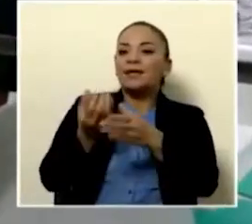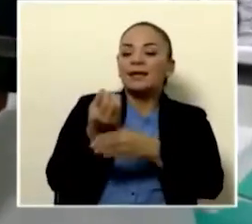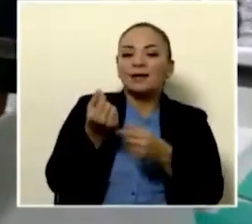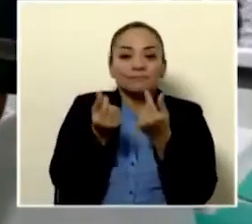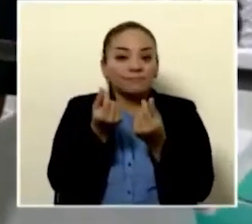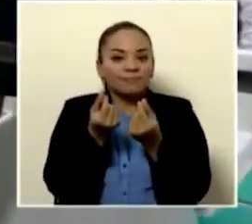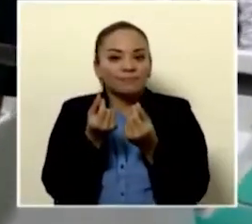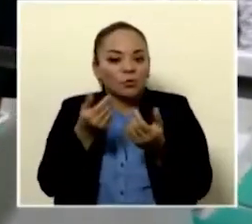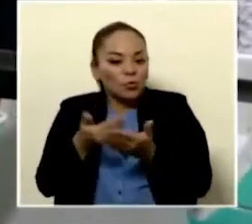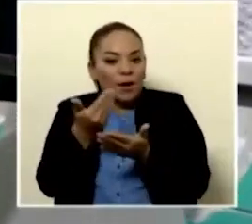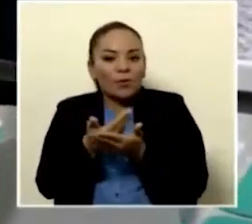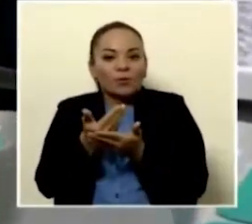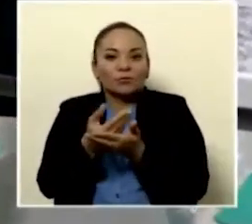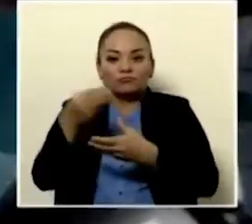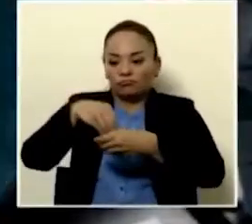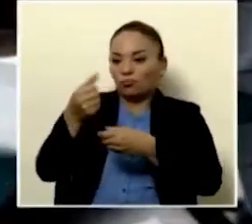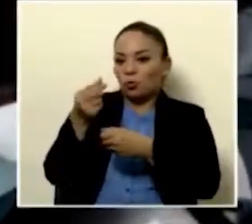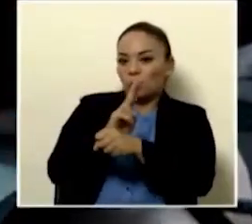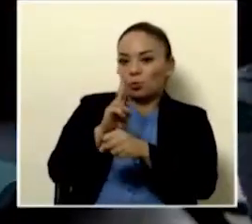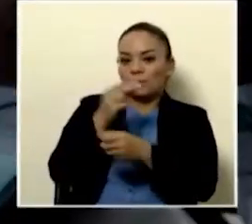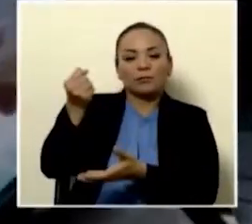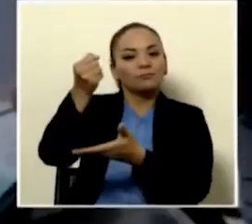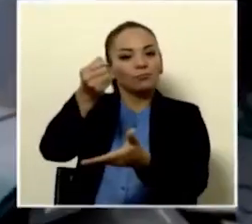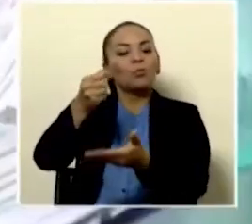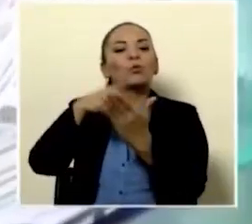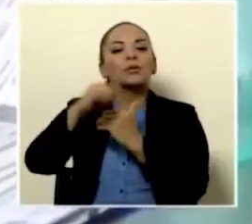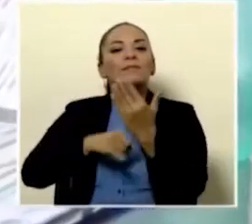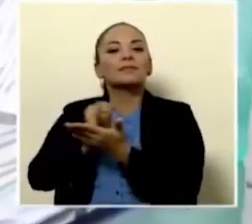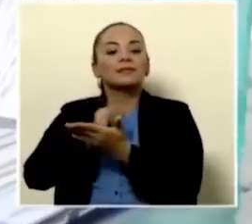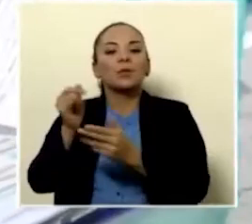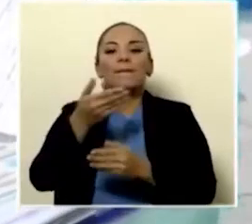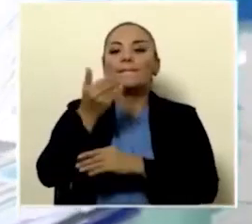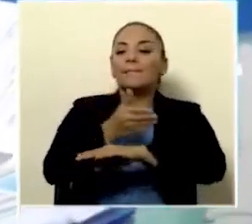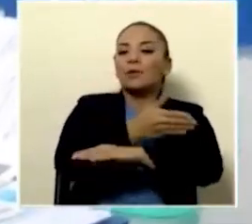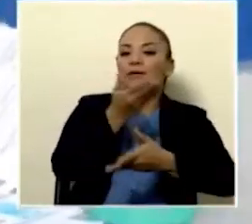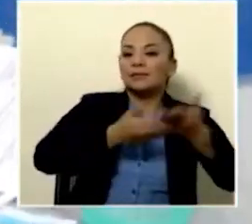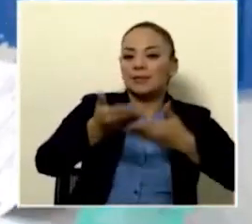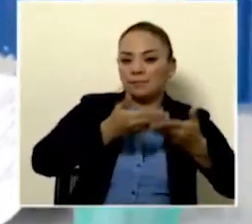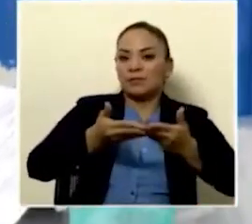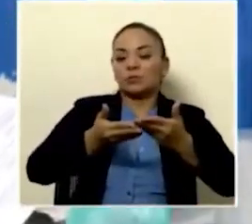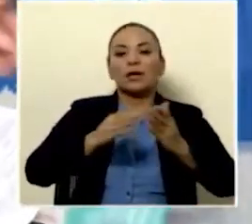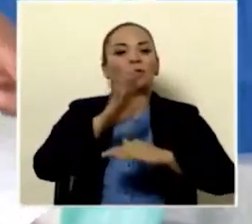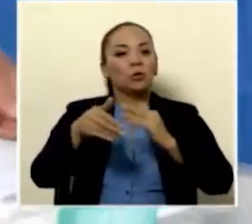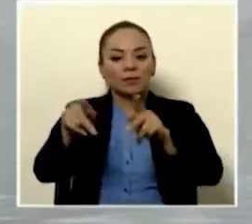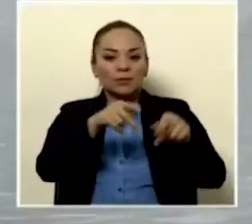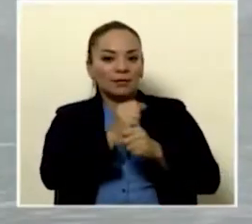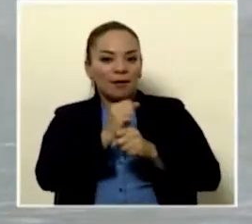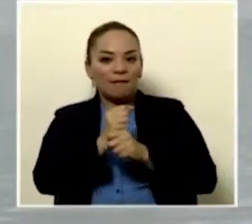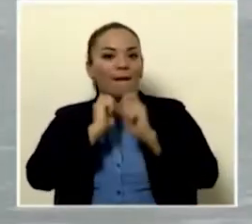puedan ser invertidos en proyectos de investigación, mejorar los servicios a la población pesquera del país, entre